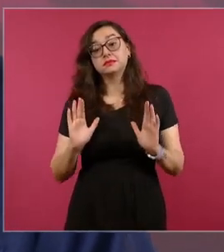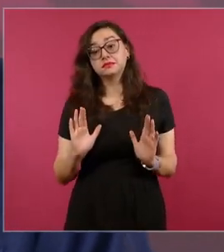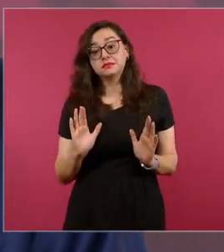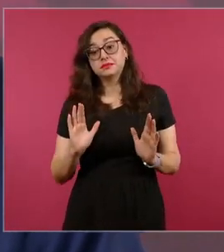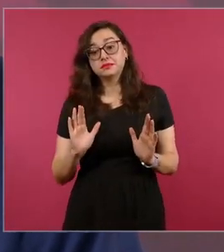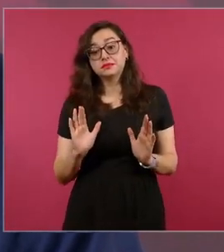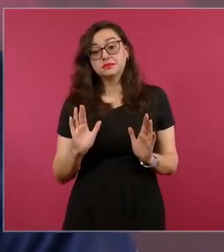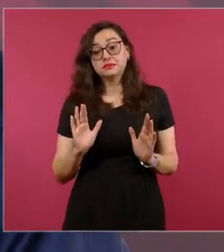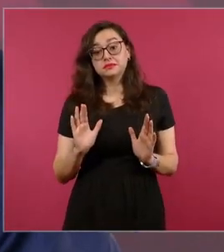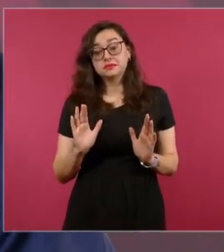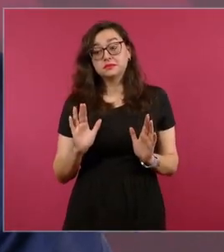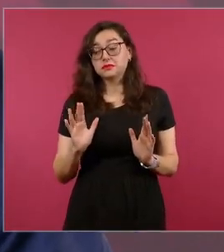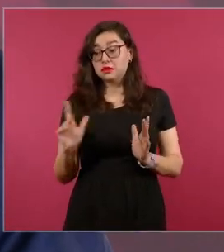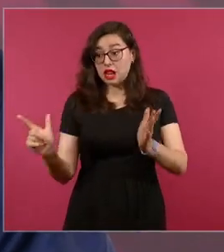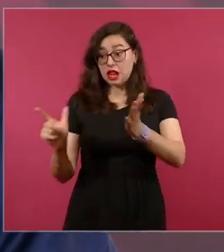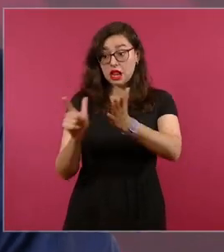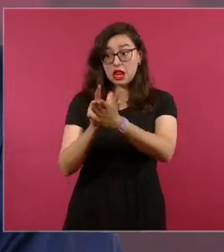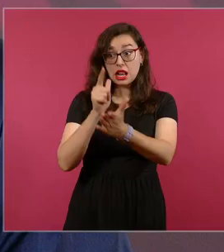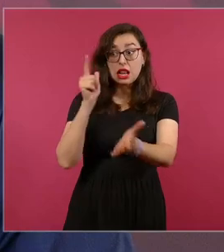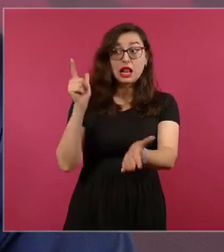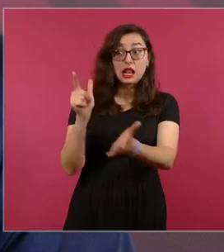si se actúa legalmente,